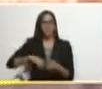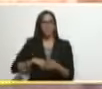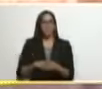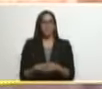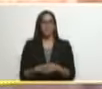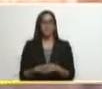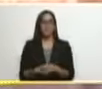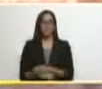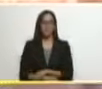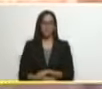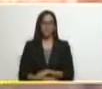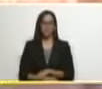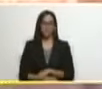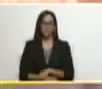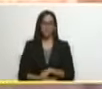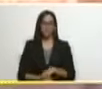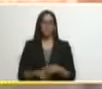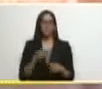es un gran tema.